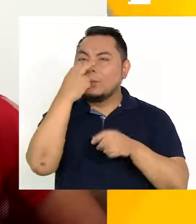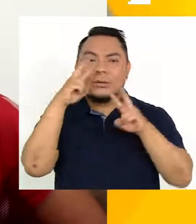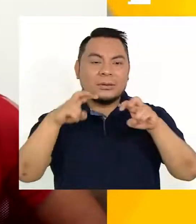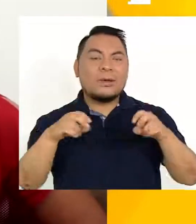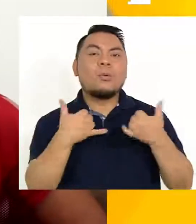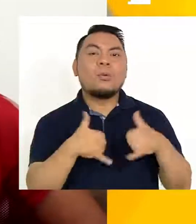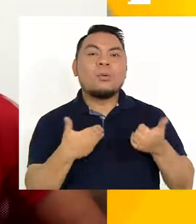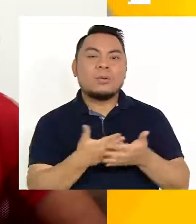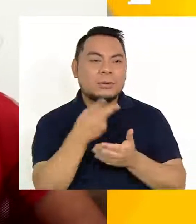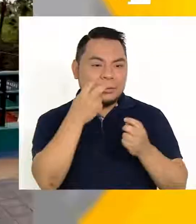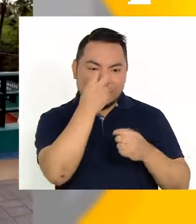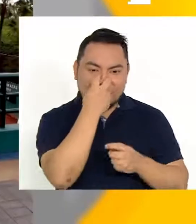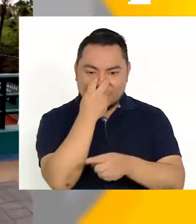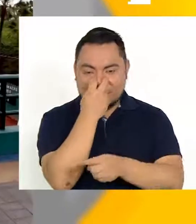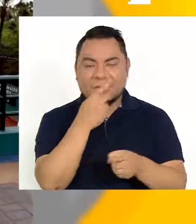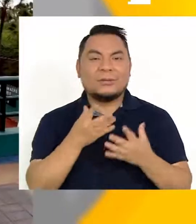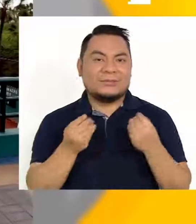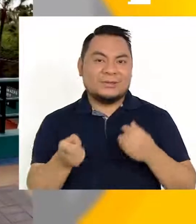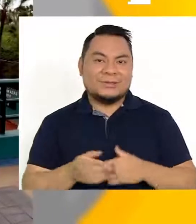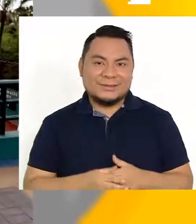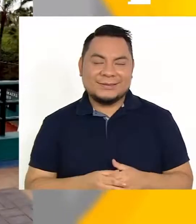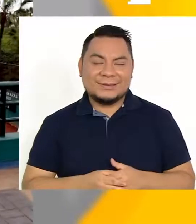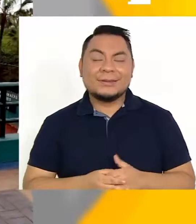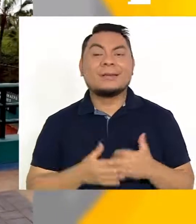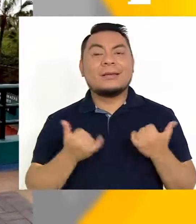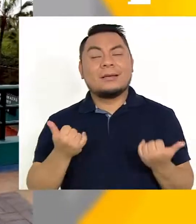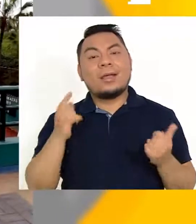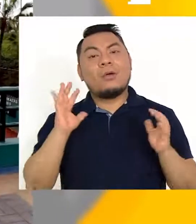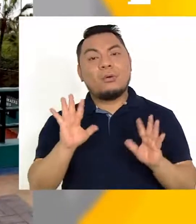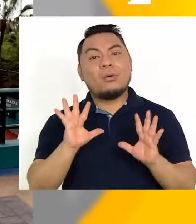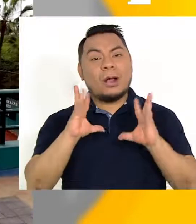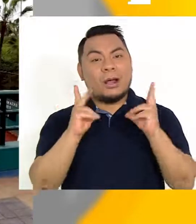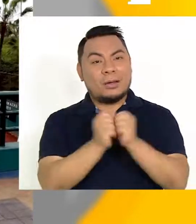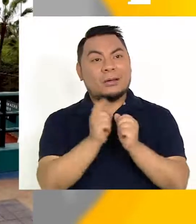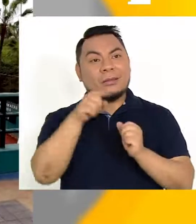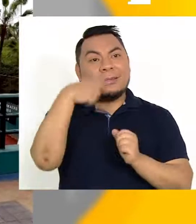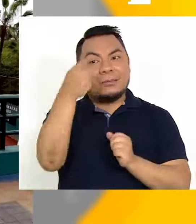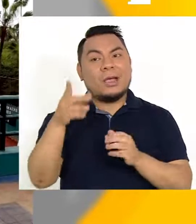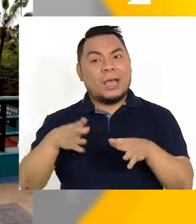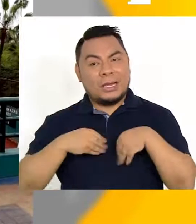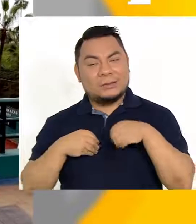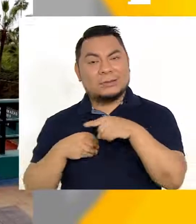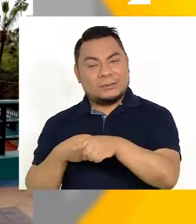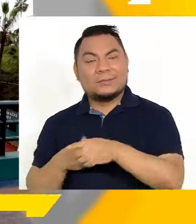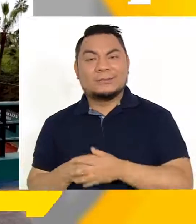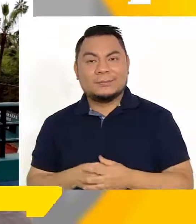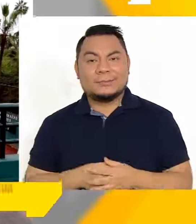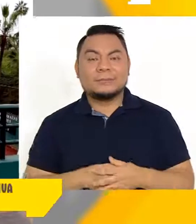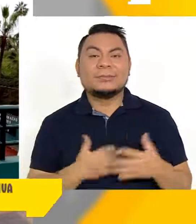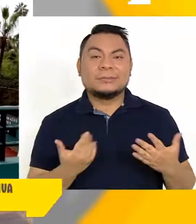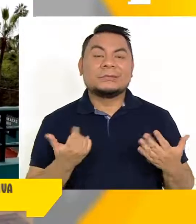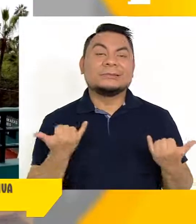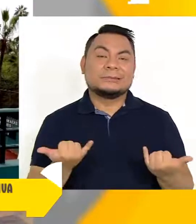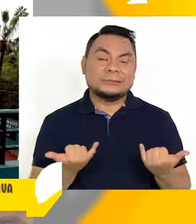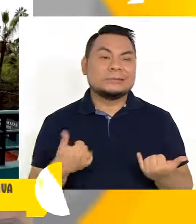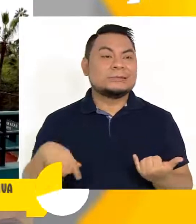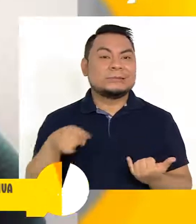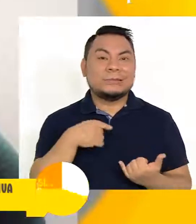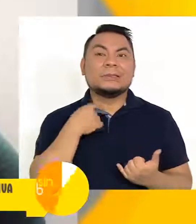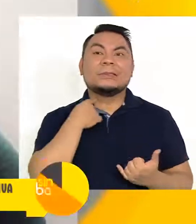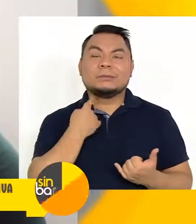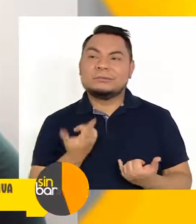nuevos juguetes que teníamos. Espero que más adelante la sociedad lo acepte más de lo que los está